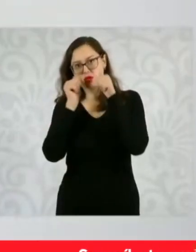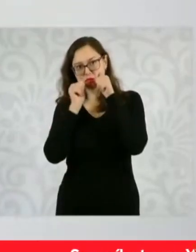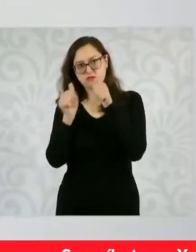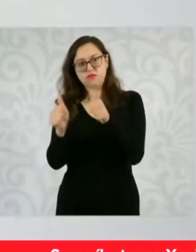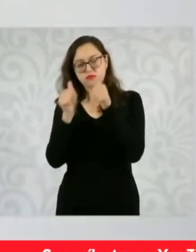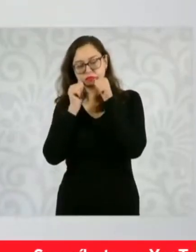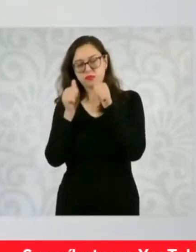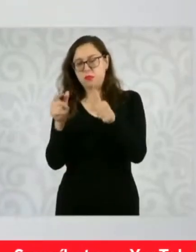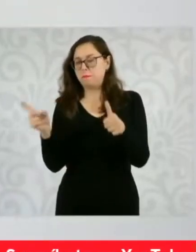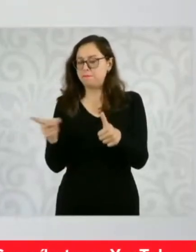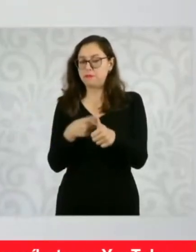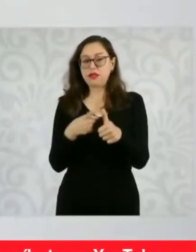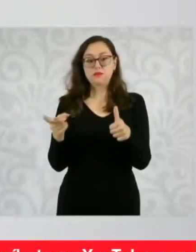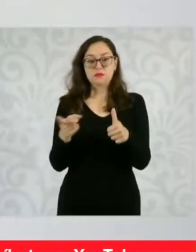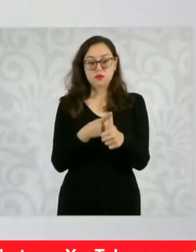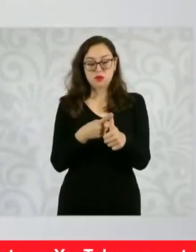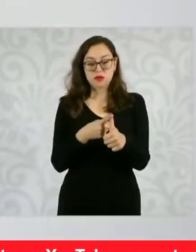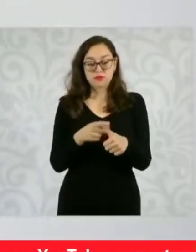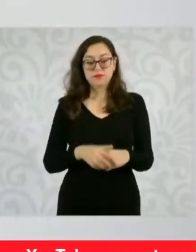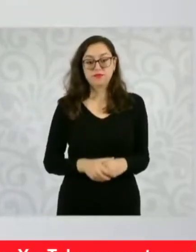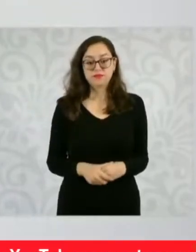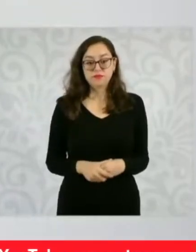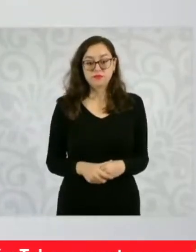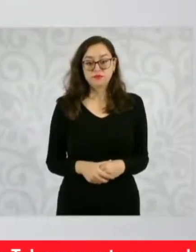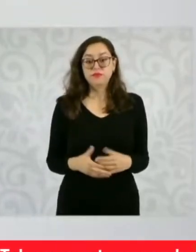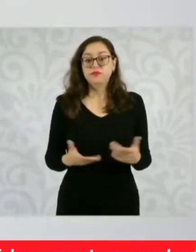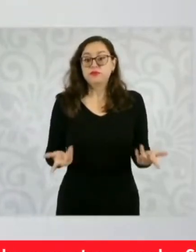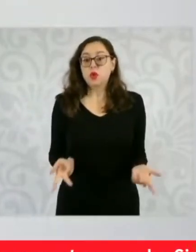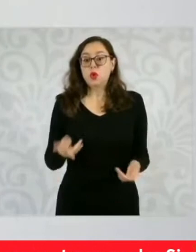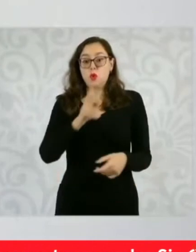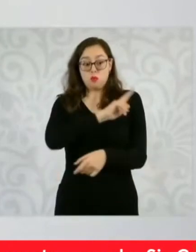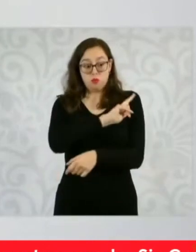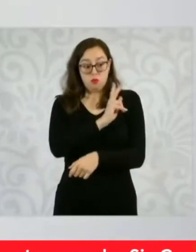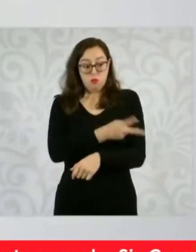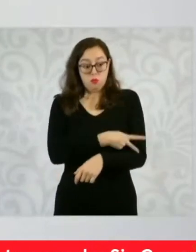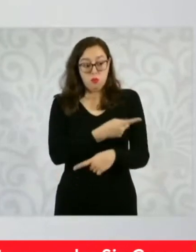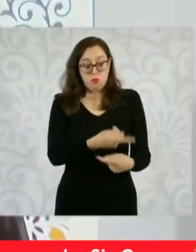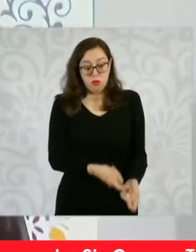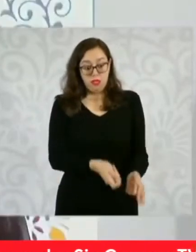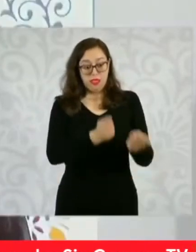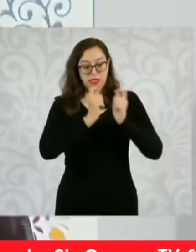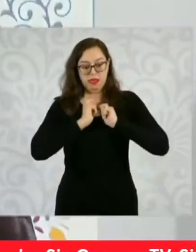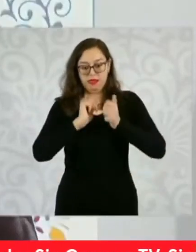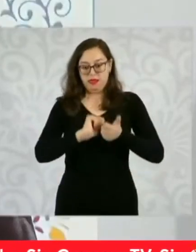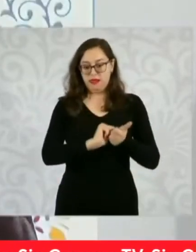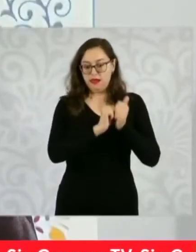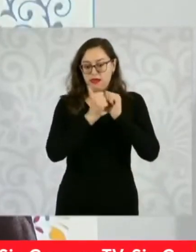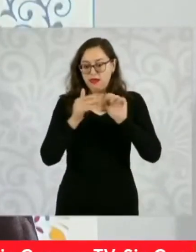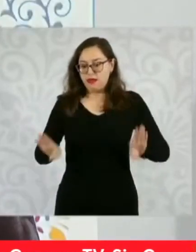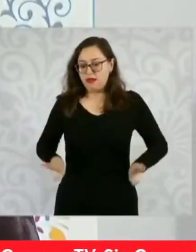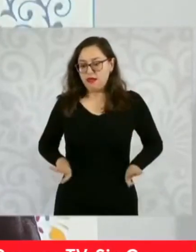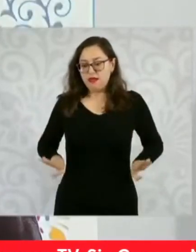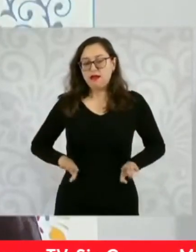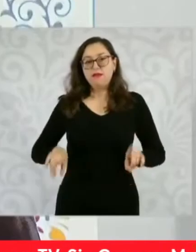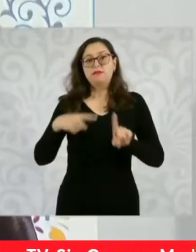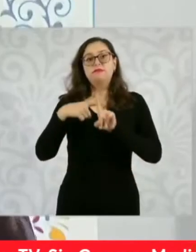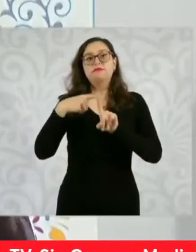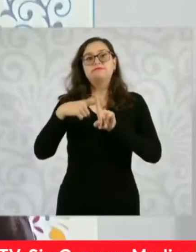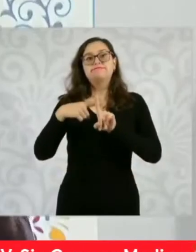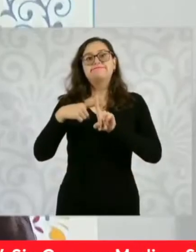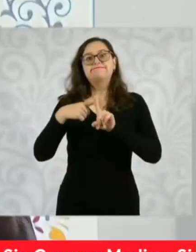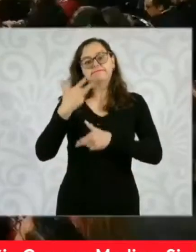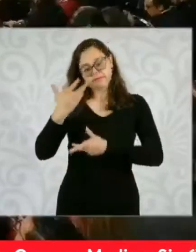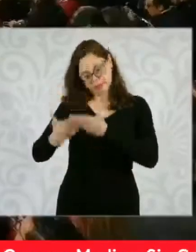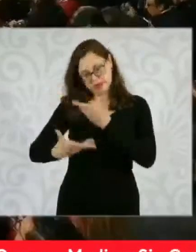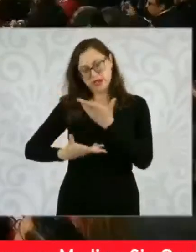marginados. Saber que el poder sólo es puro y virtuoso cuando se pone al servicio de los